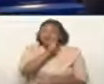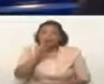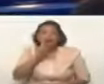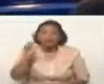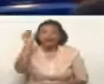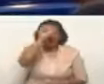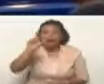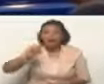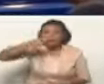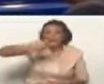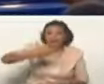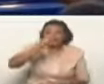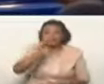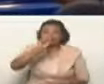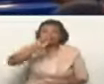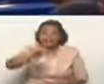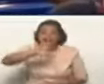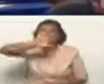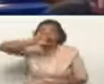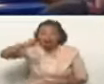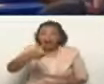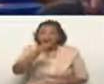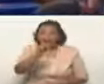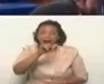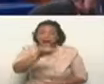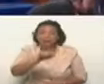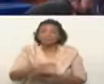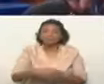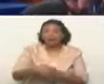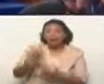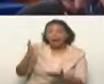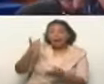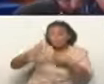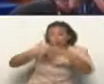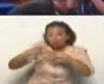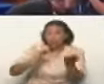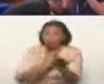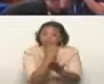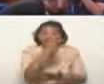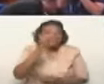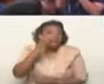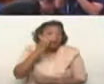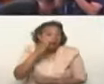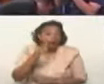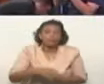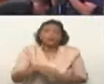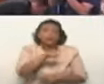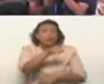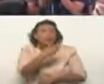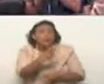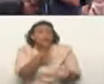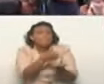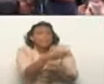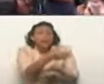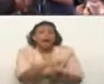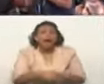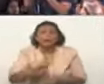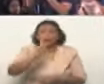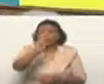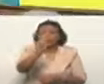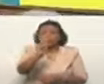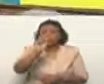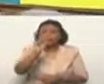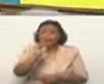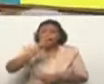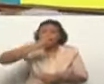productores. Tenemos a nuestros productores de cacao, representación. Ahora, de vamos Caripito. A empezar con el pescadito este. Ah, bueno, el pescadito. Este pescado está